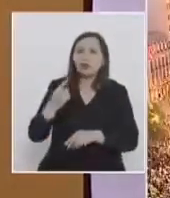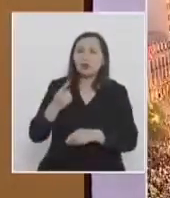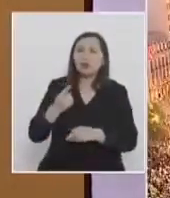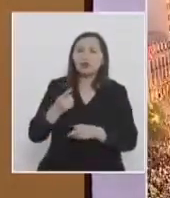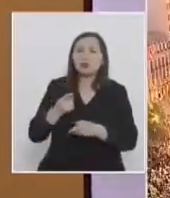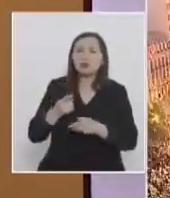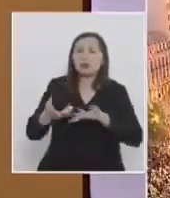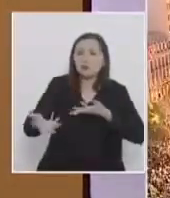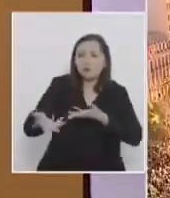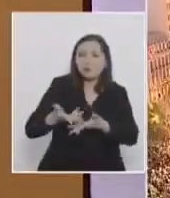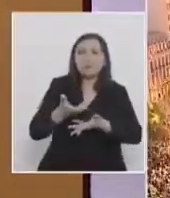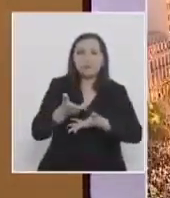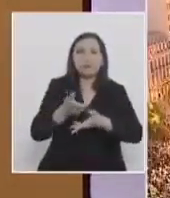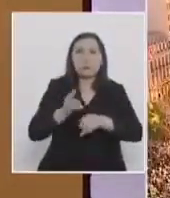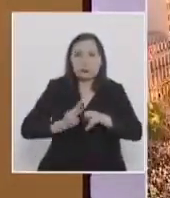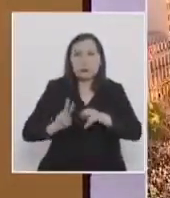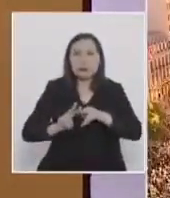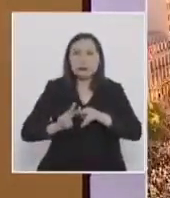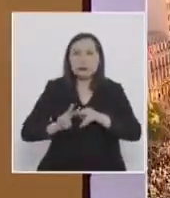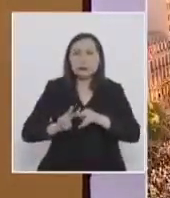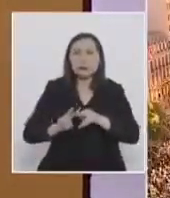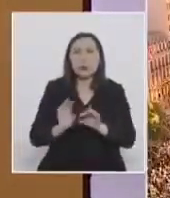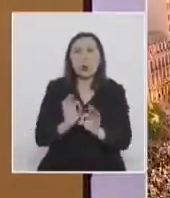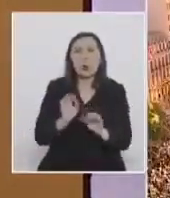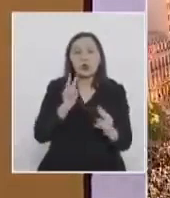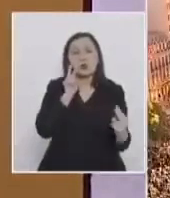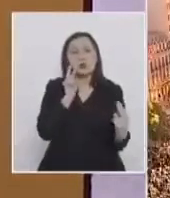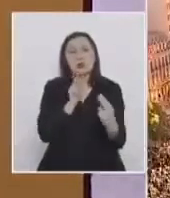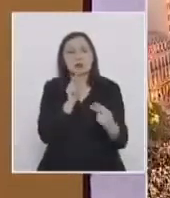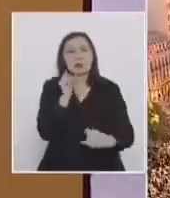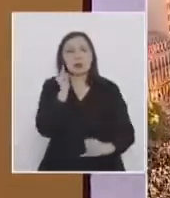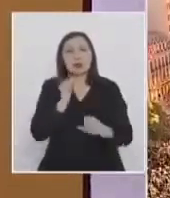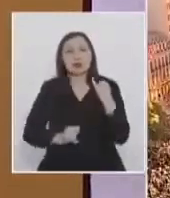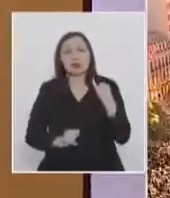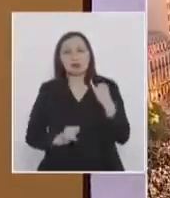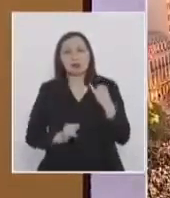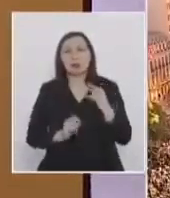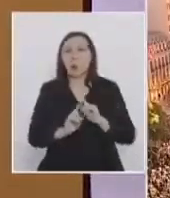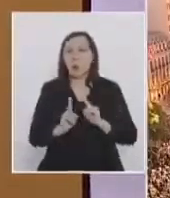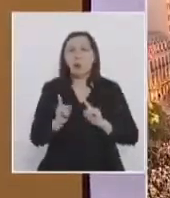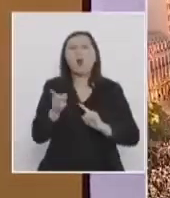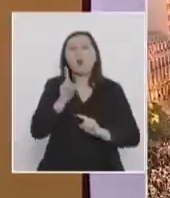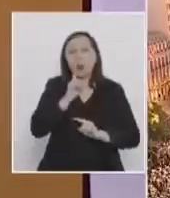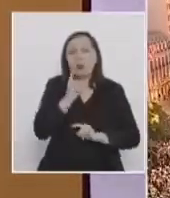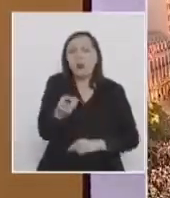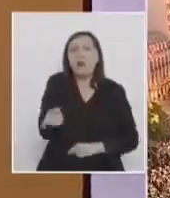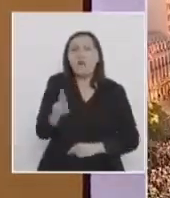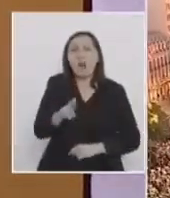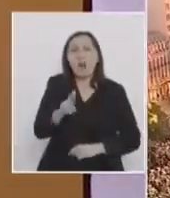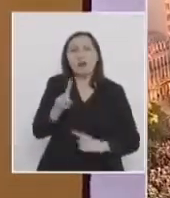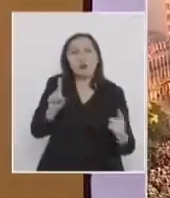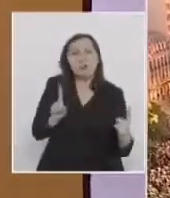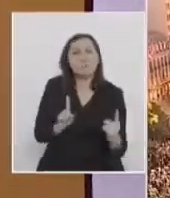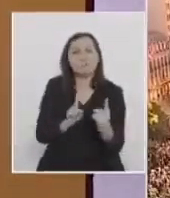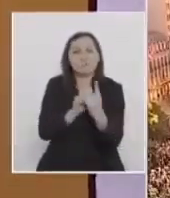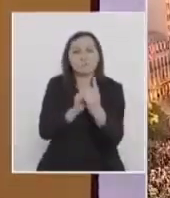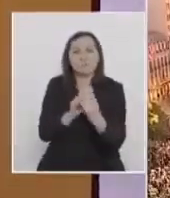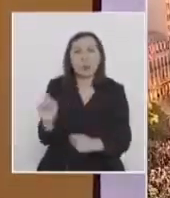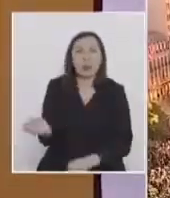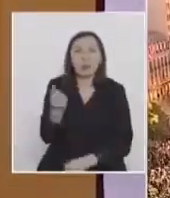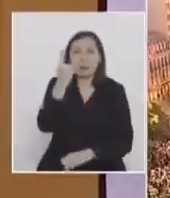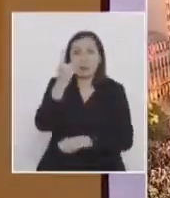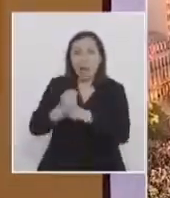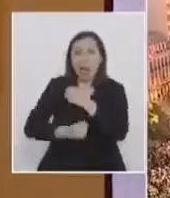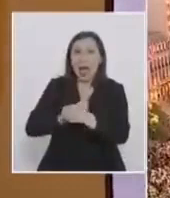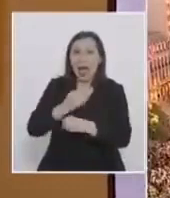Cultivemos la reciprocidad. No nos veamos como enemigos. Tenemos que volver a encontrarnos. En este primer